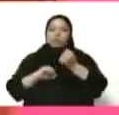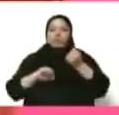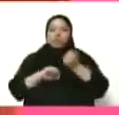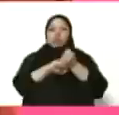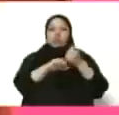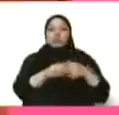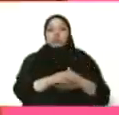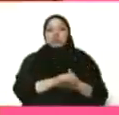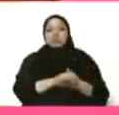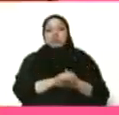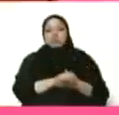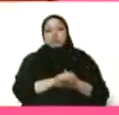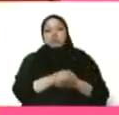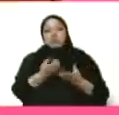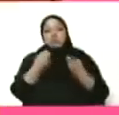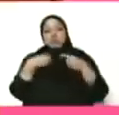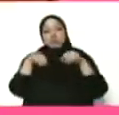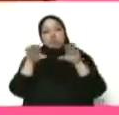No se dejen